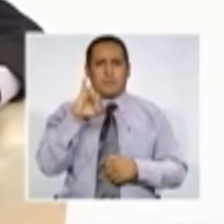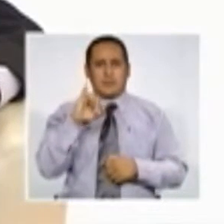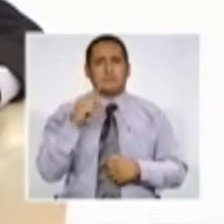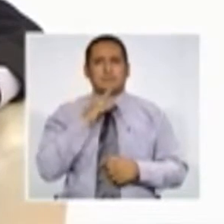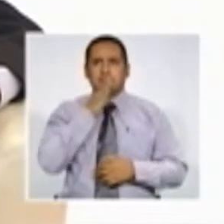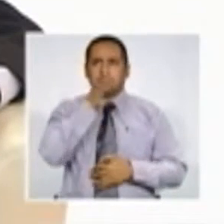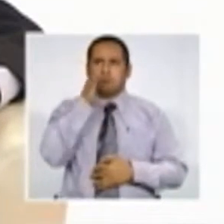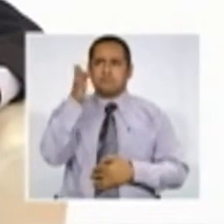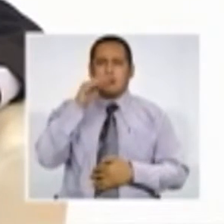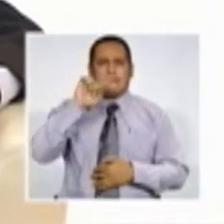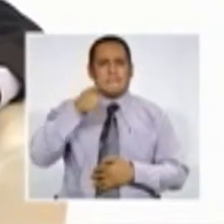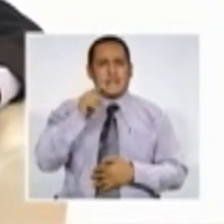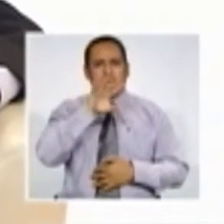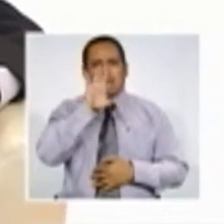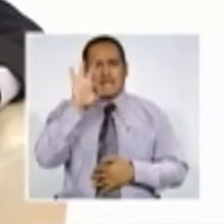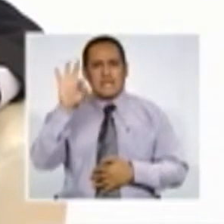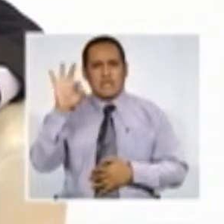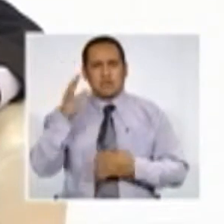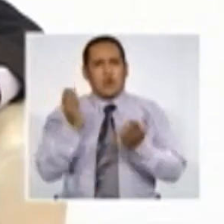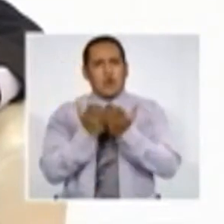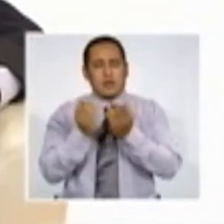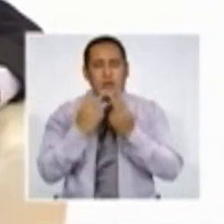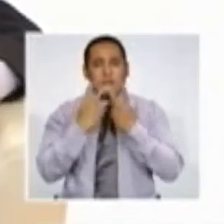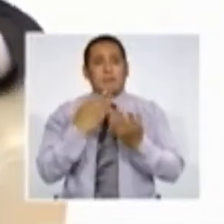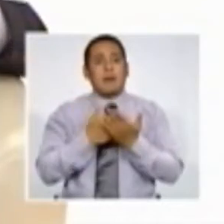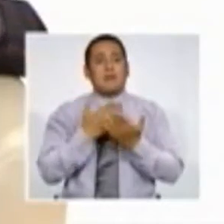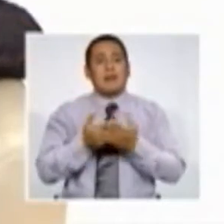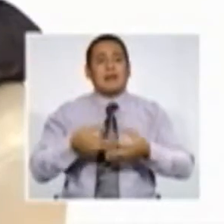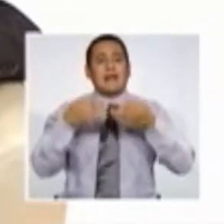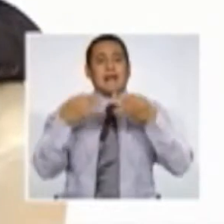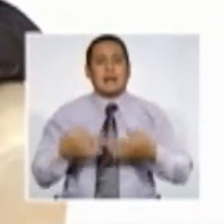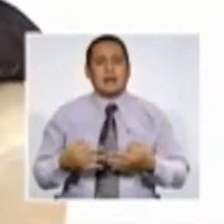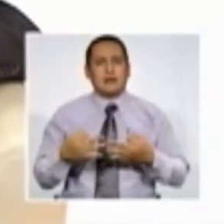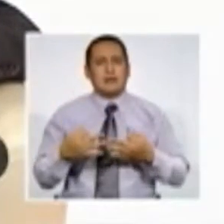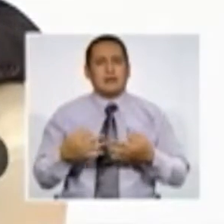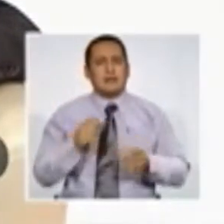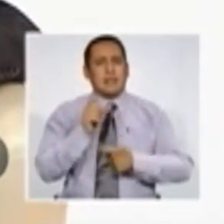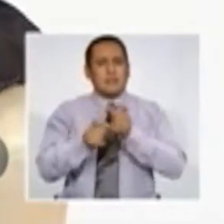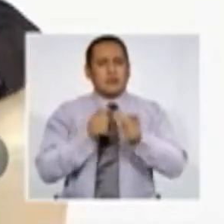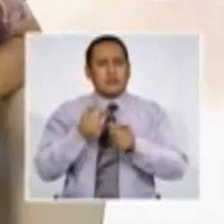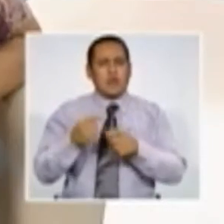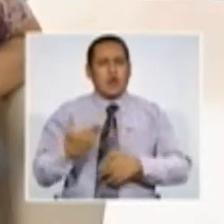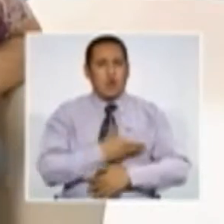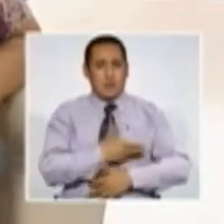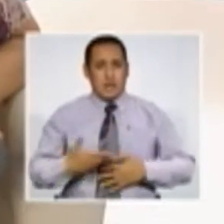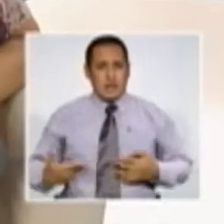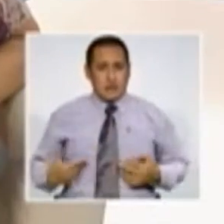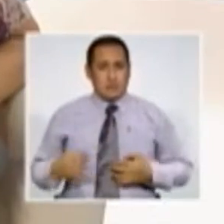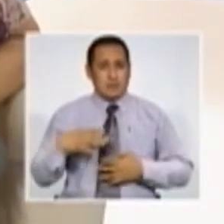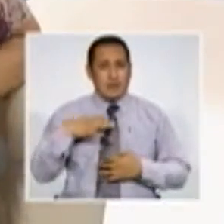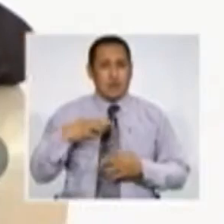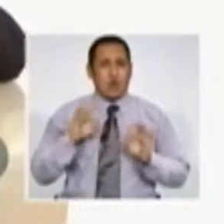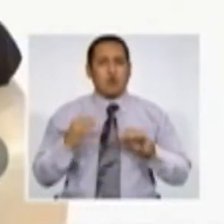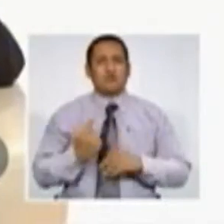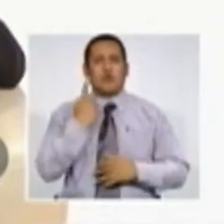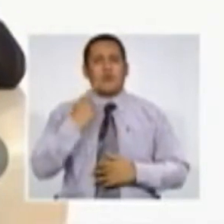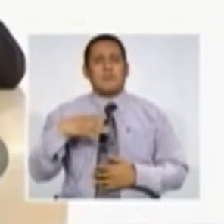colegios en un acto de supervisión para asegurarse de que todo esté en regla. ¿Entre públicos y privados o solo